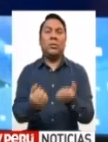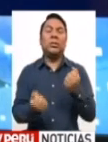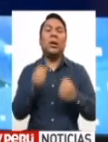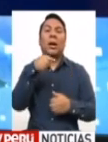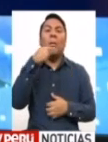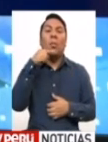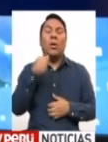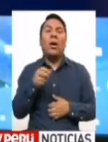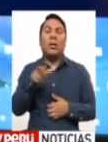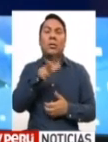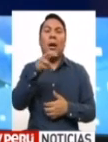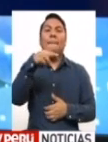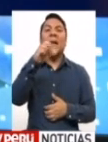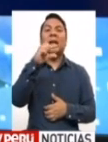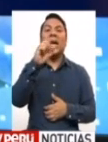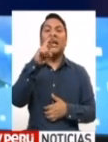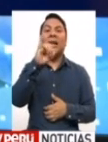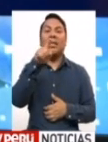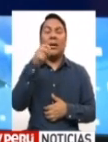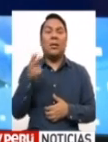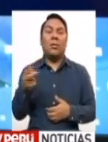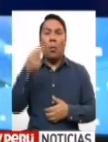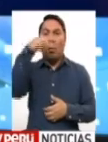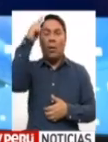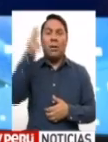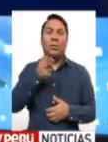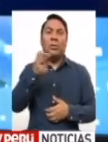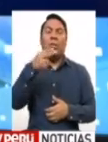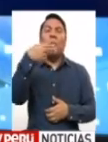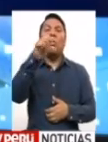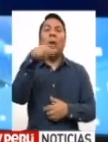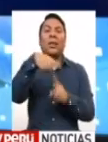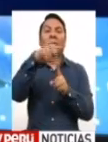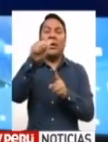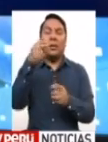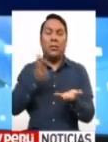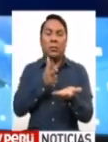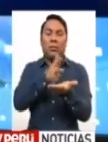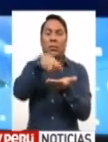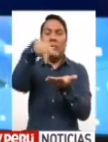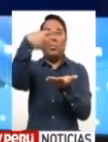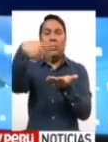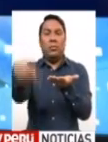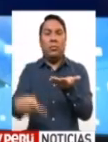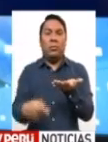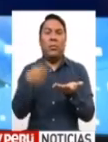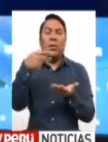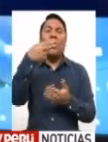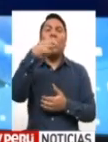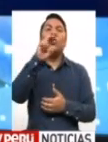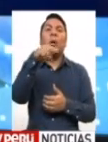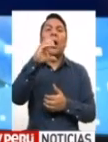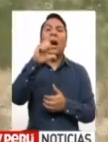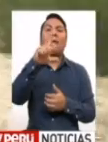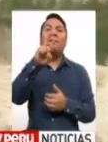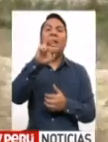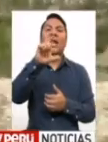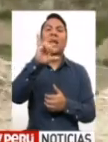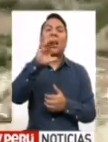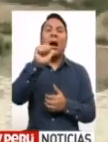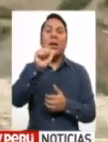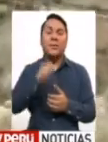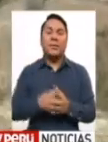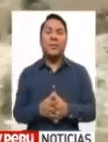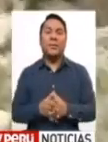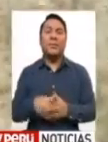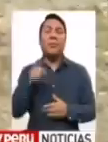se trasladaba de Huancayo hacia Huanta cuando el vehículo se desbarrancó a la altura de Iscuchaca, en Huancavelica.